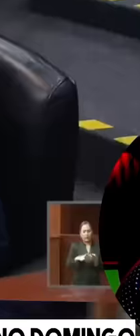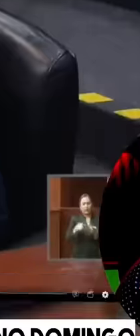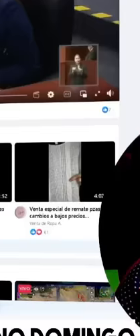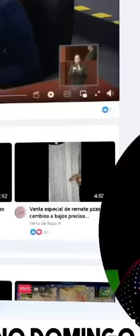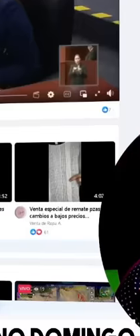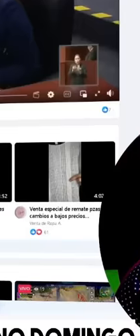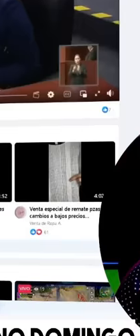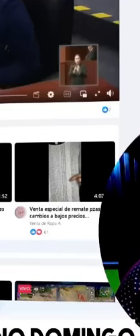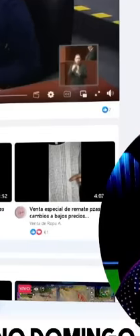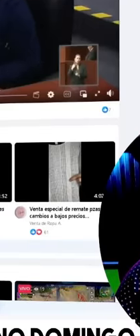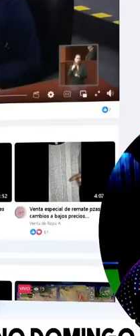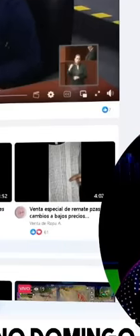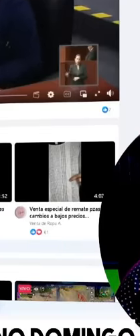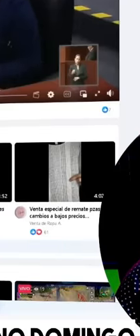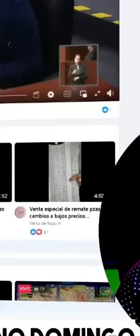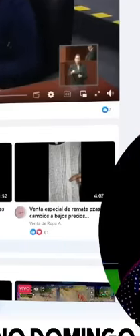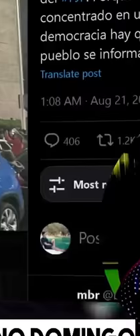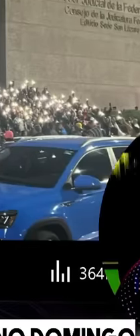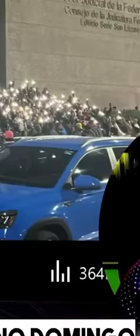políticos que la